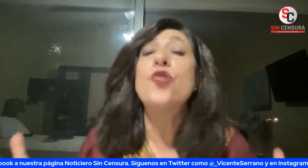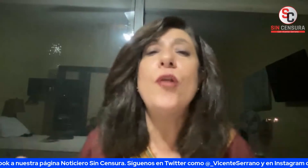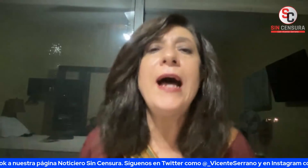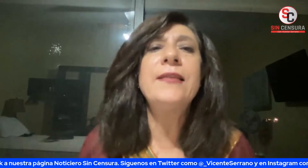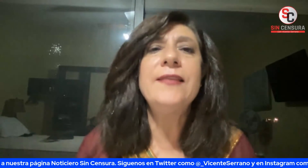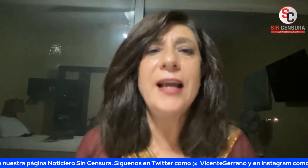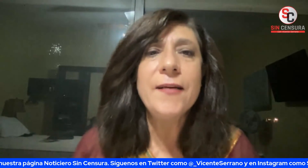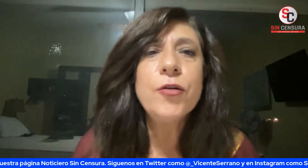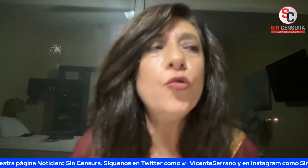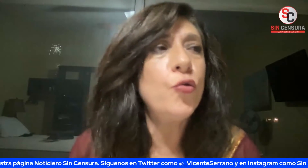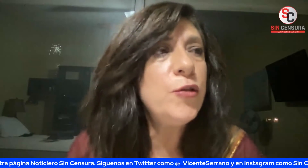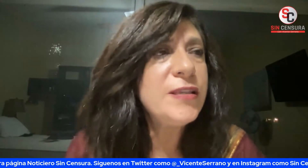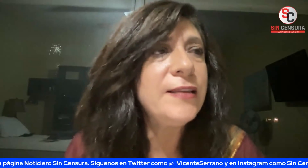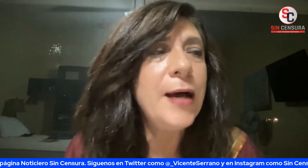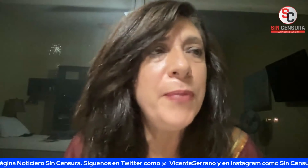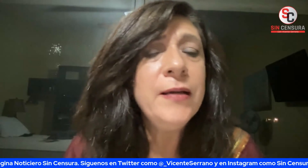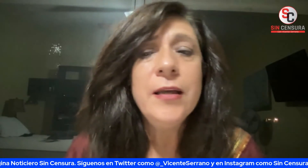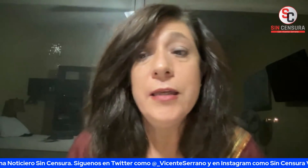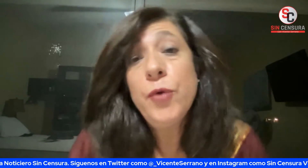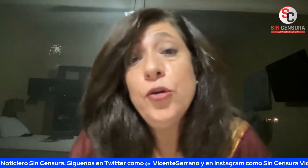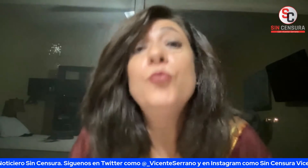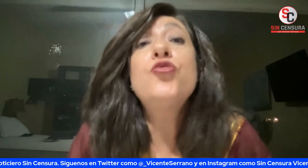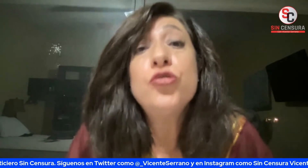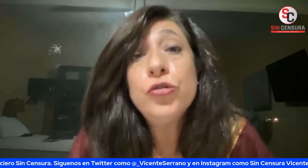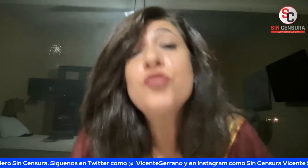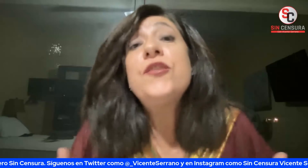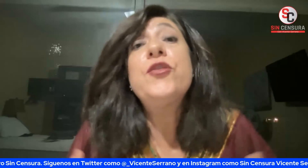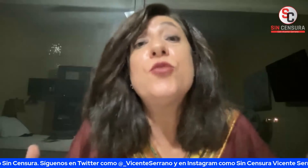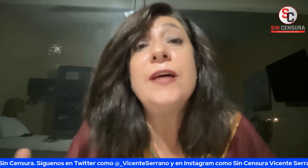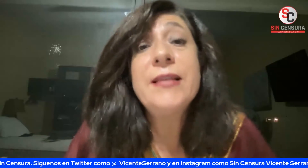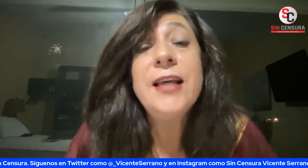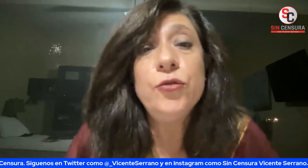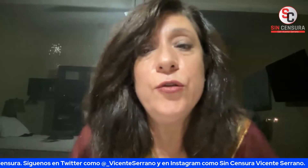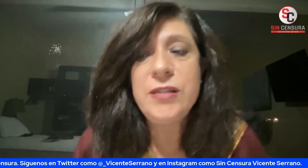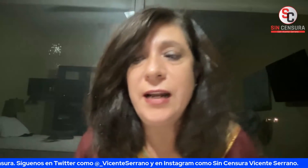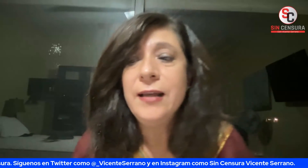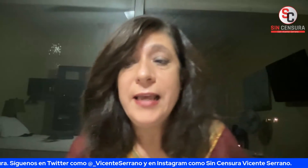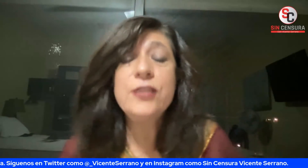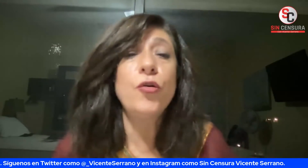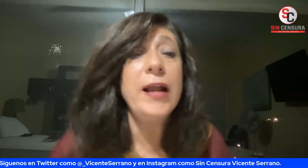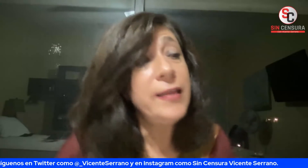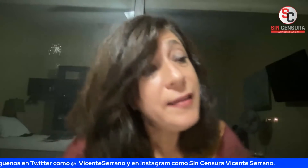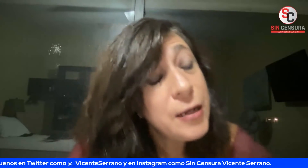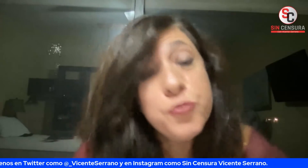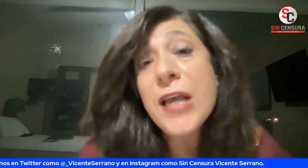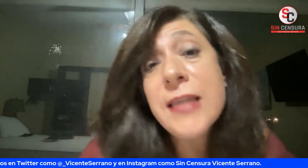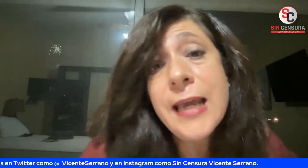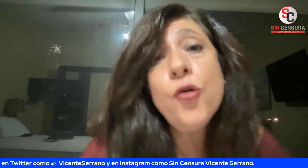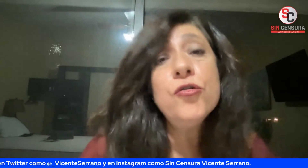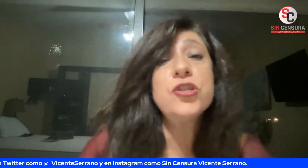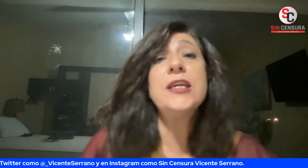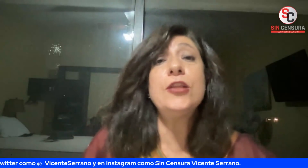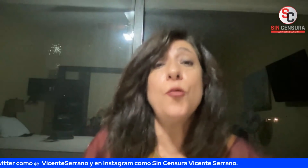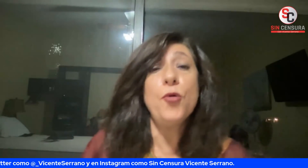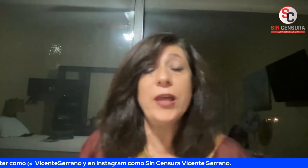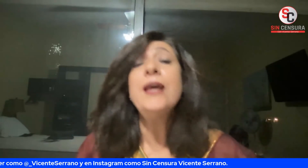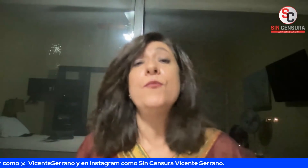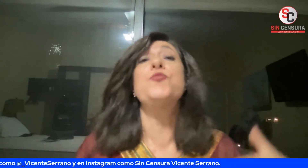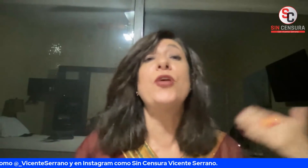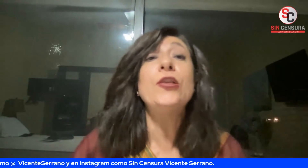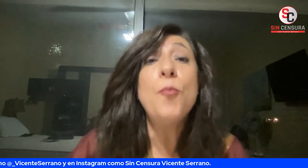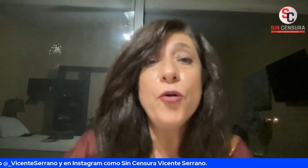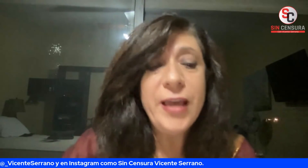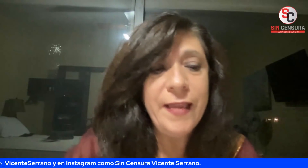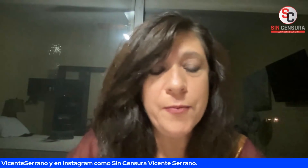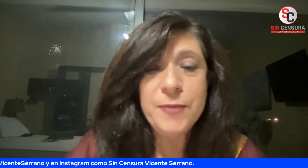de escolar tendría que haber concluido esa etapa, y bueno, muchos otros sí fuimos avanzando en nuestra escolaridad, y él pues ahí se quedó chiquito. ¿Por qué?